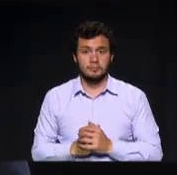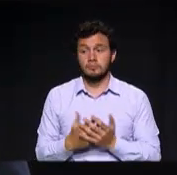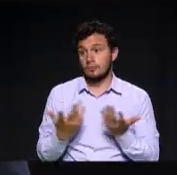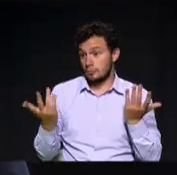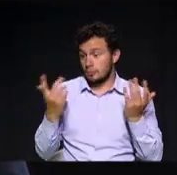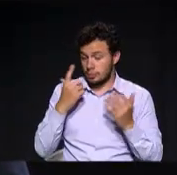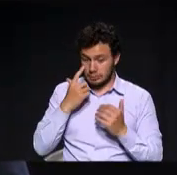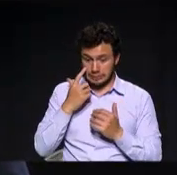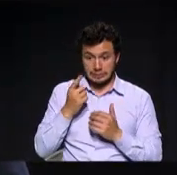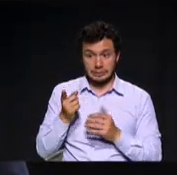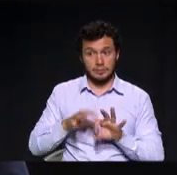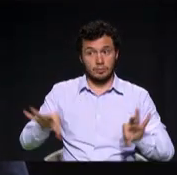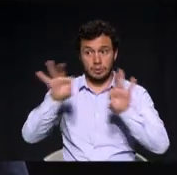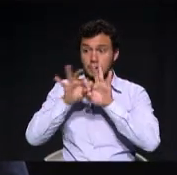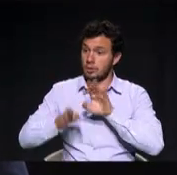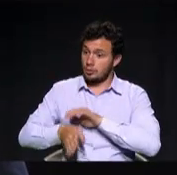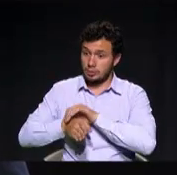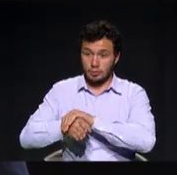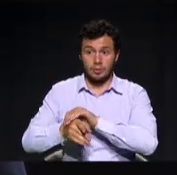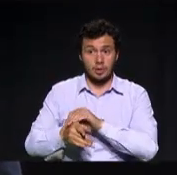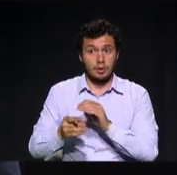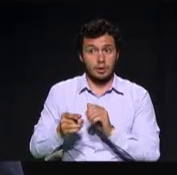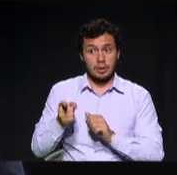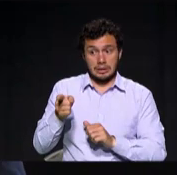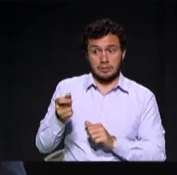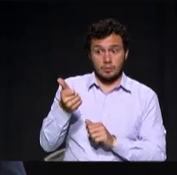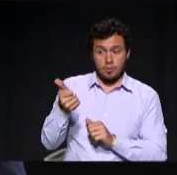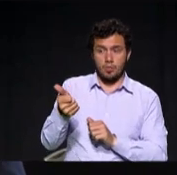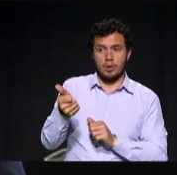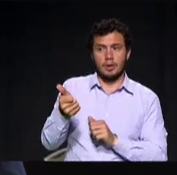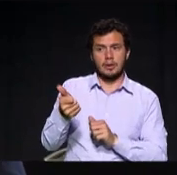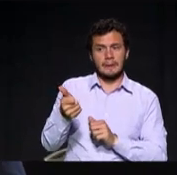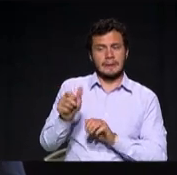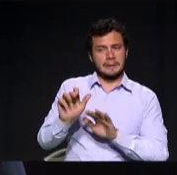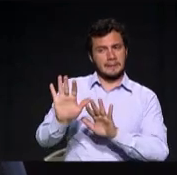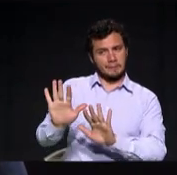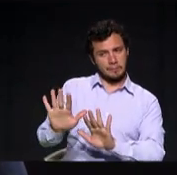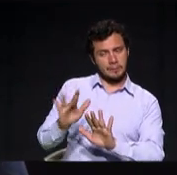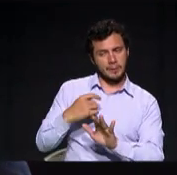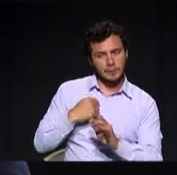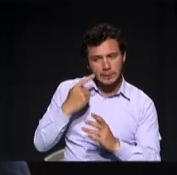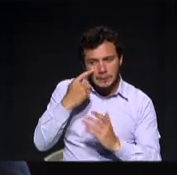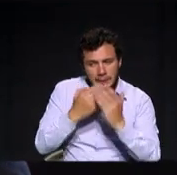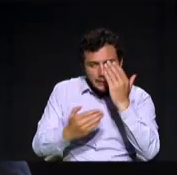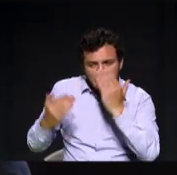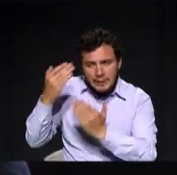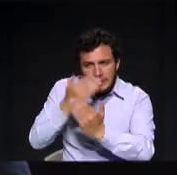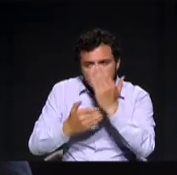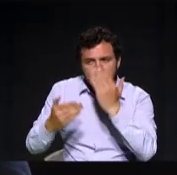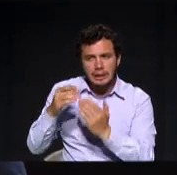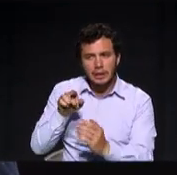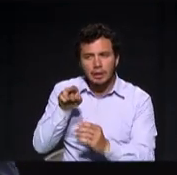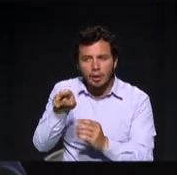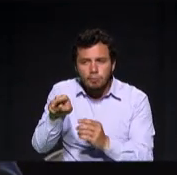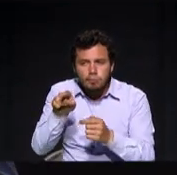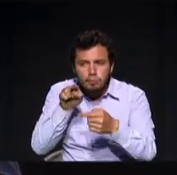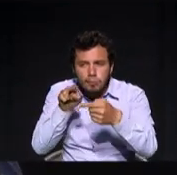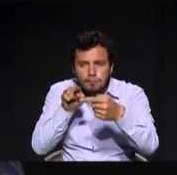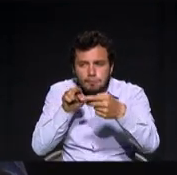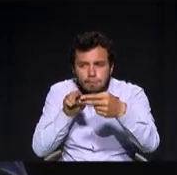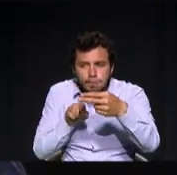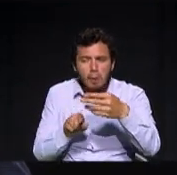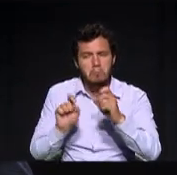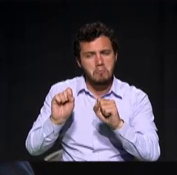buenas yo creo que este protocolo ha sido importante sin embargo hay que revisarlo y hay que mejorarlo en algunos de sus componentes me parece por ejemplo